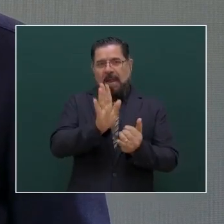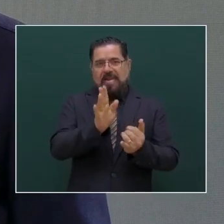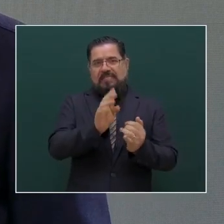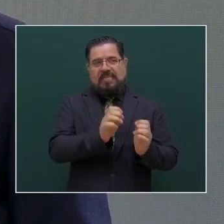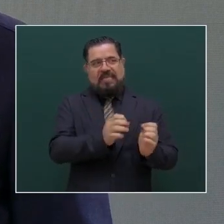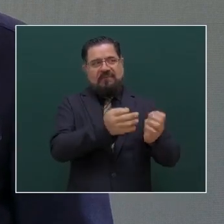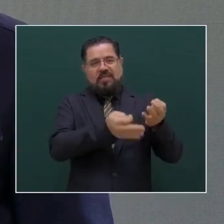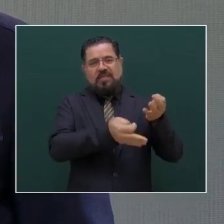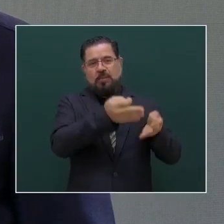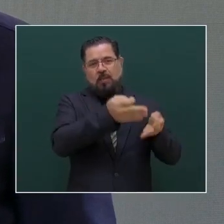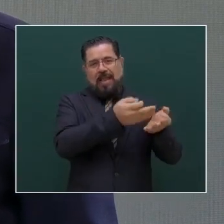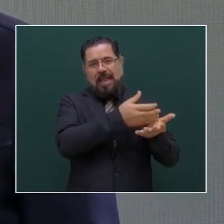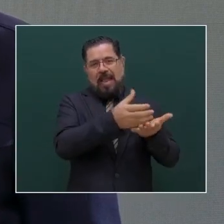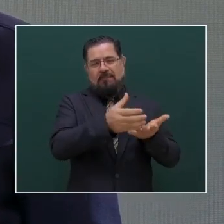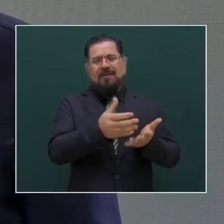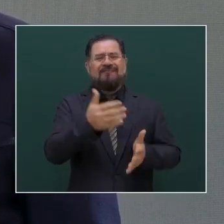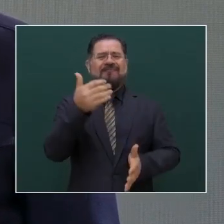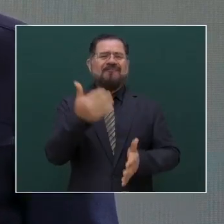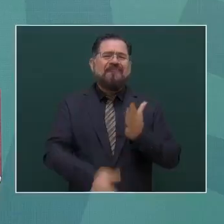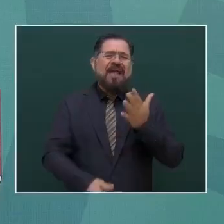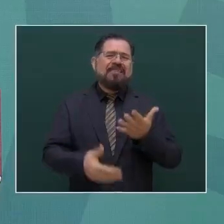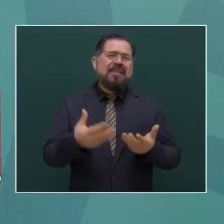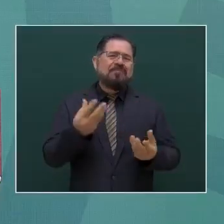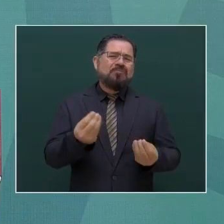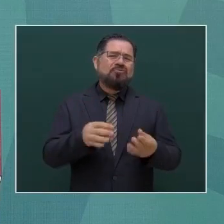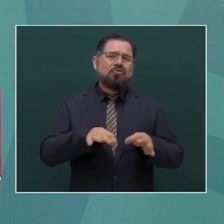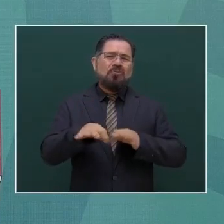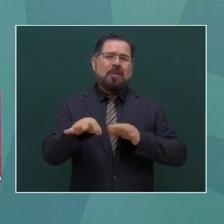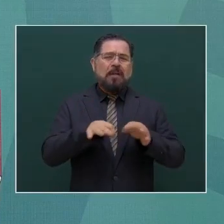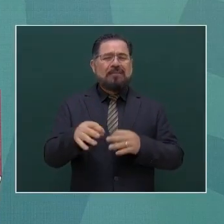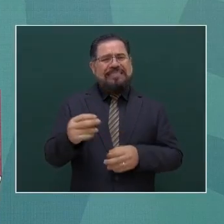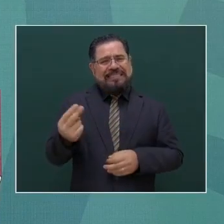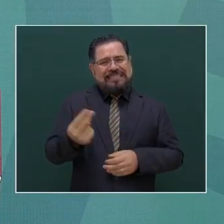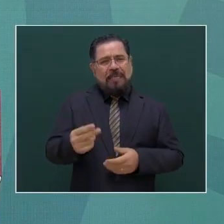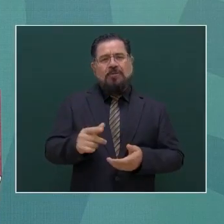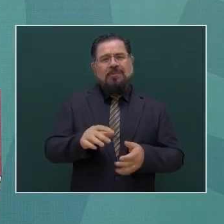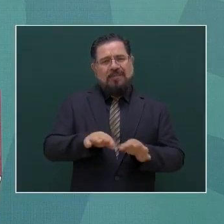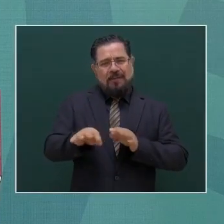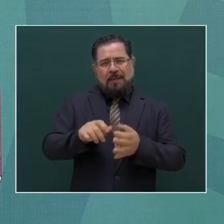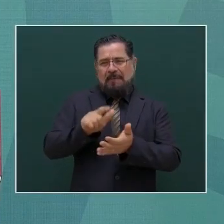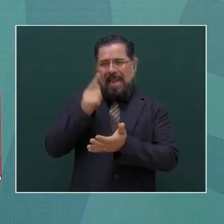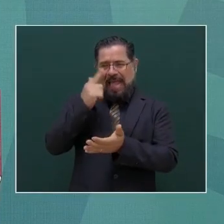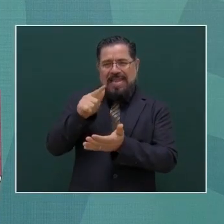Y falta muchísimo trabajo. Hay que seguir limpiando.